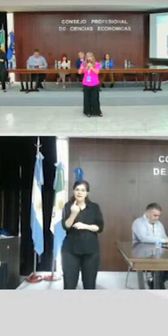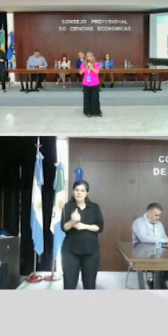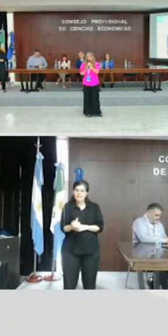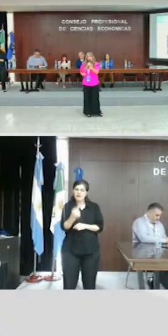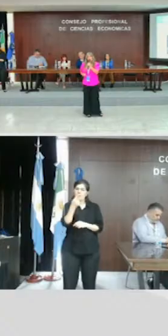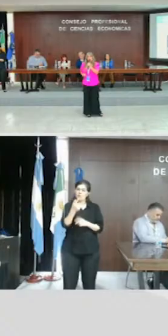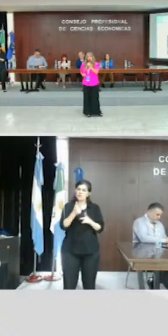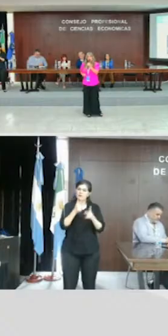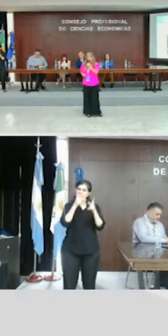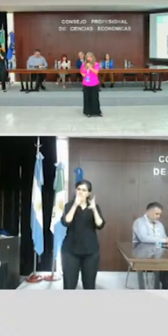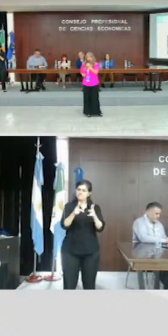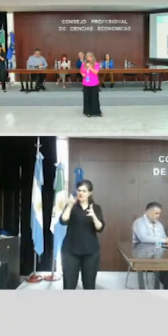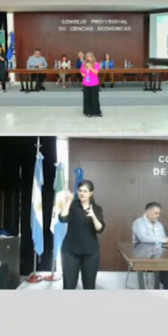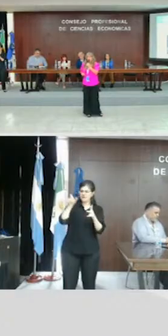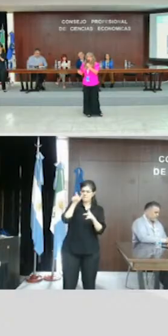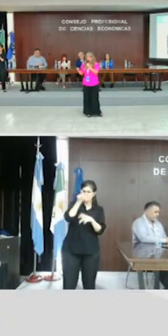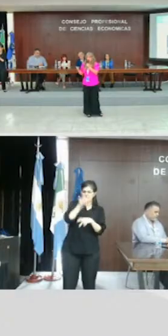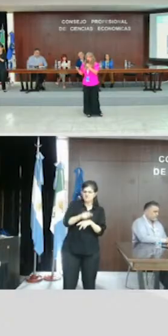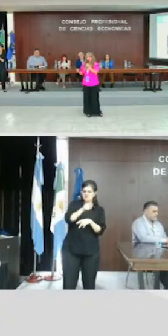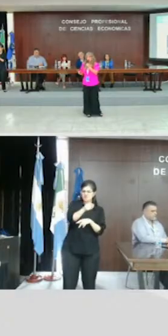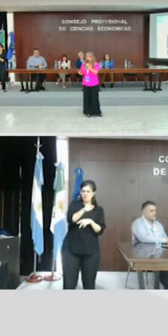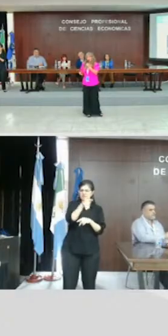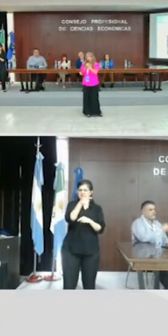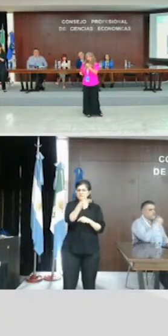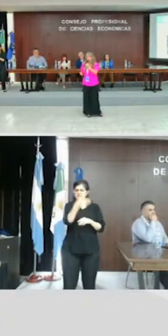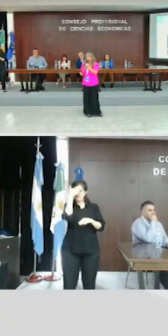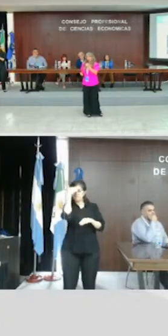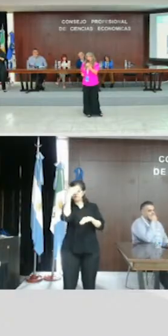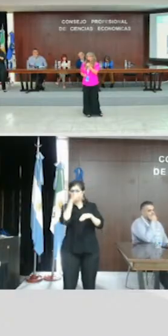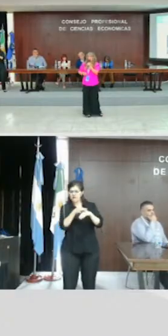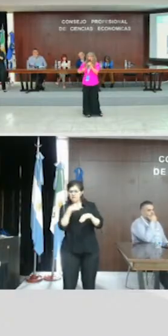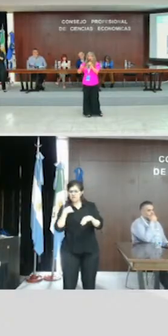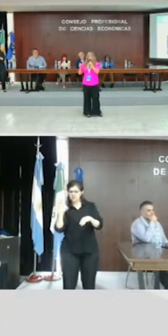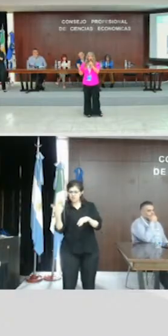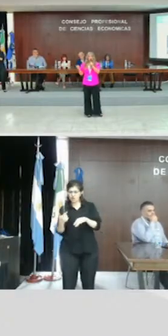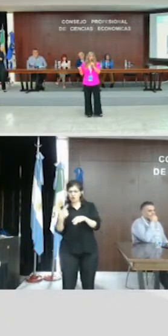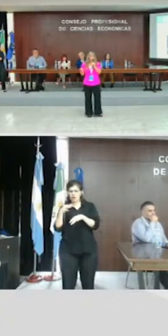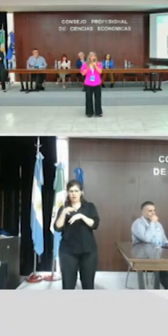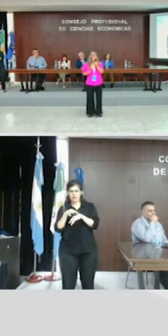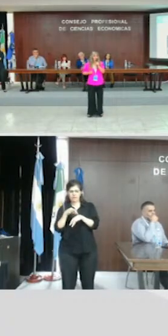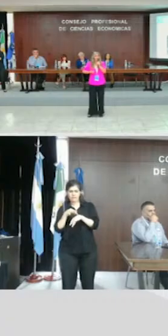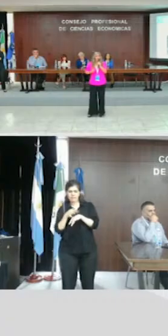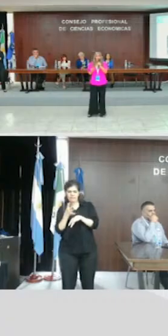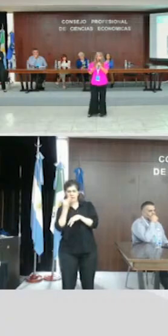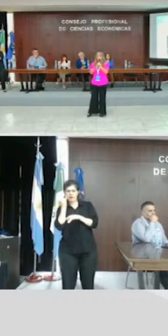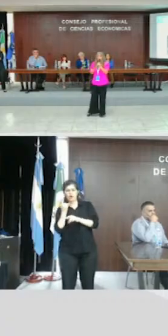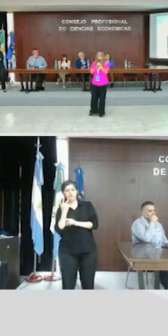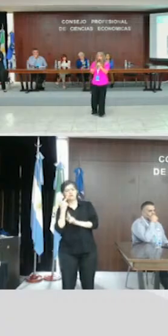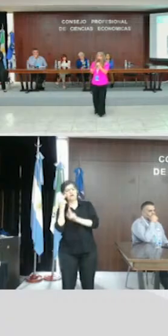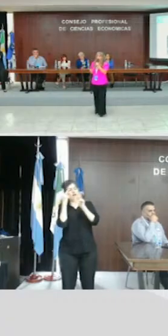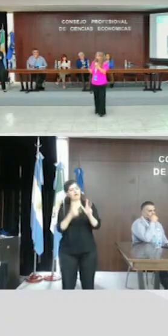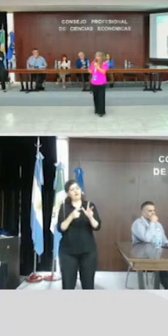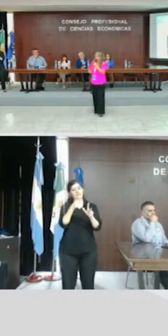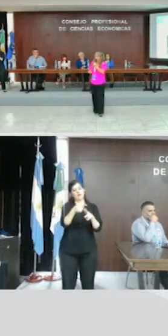¿sabemos lo que piensa y lo que siente esa persona a quien le estoy dando tan fácilmente, ligeramente